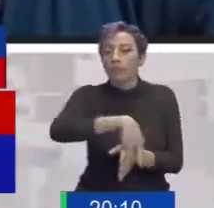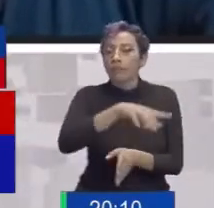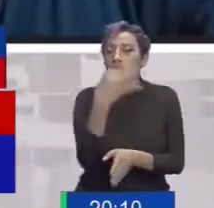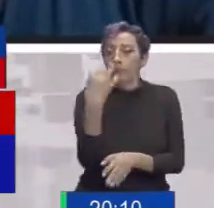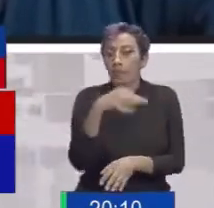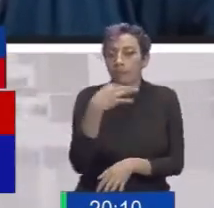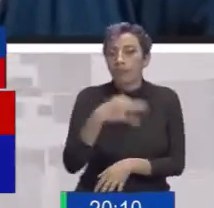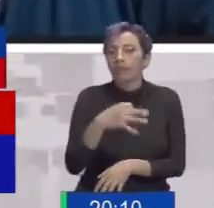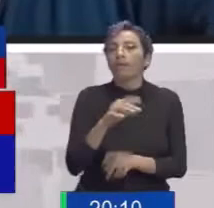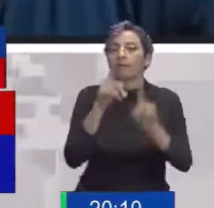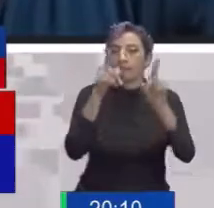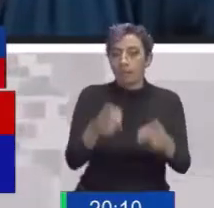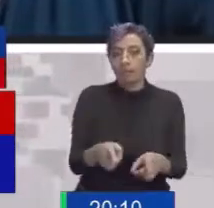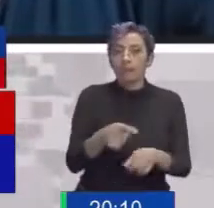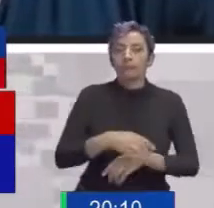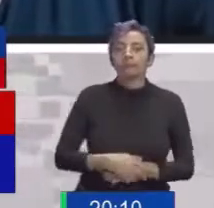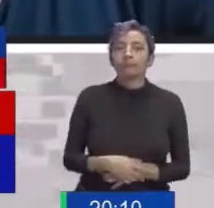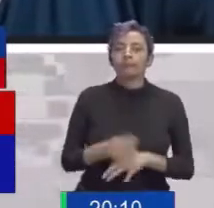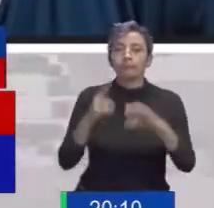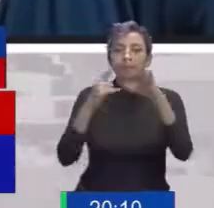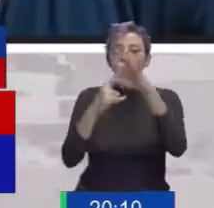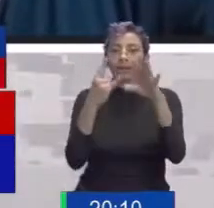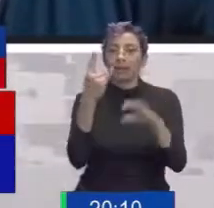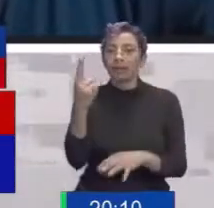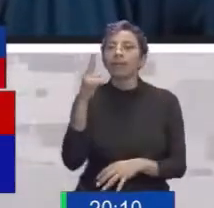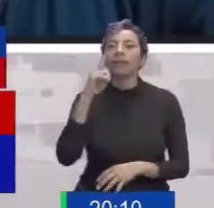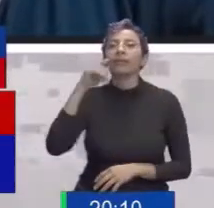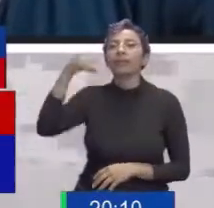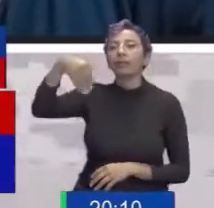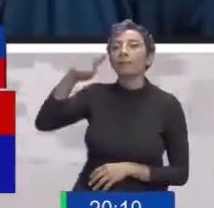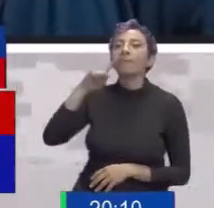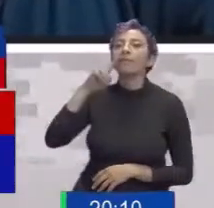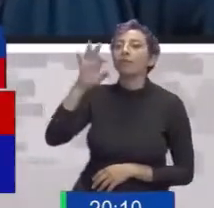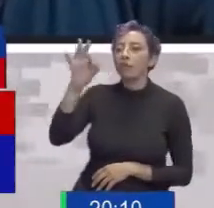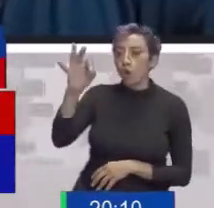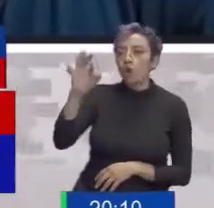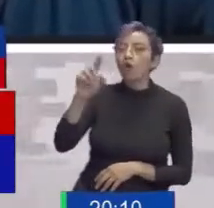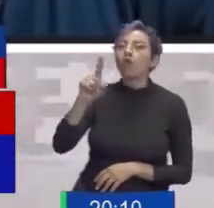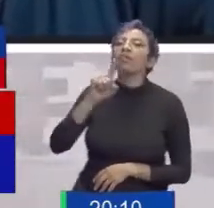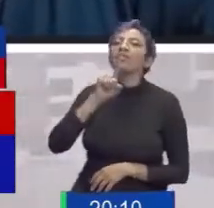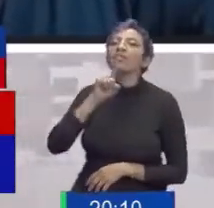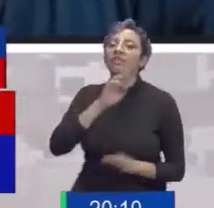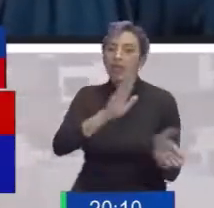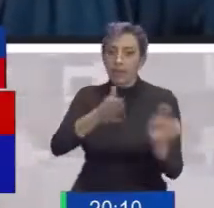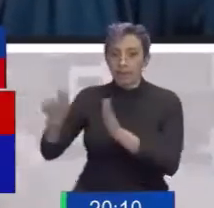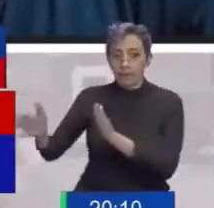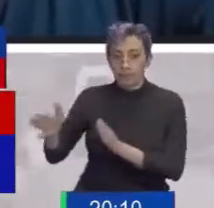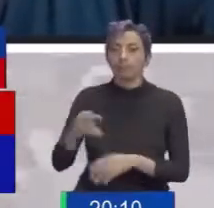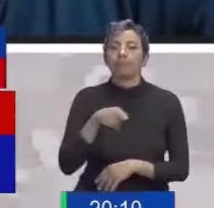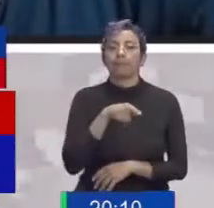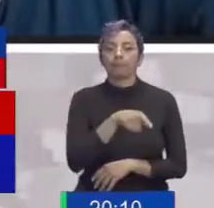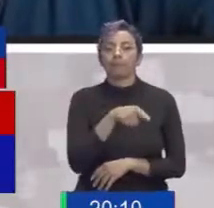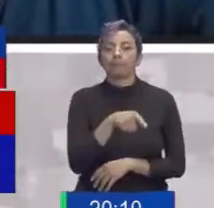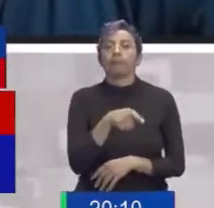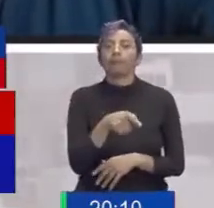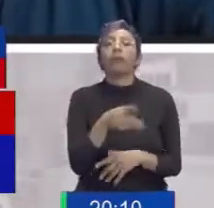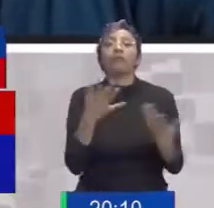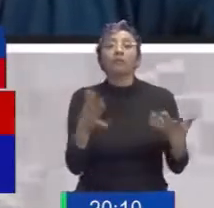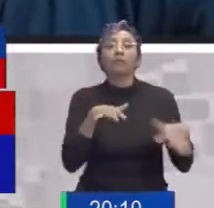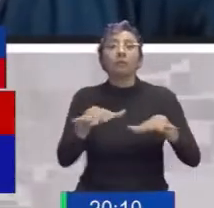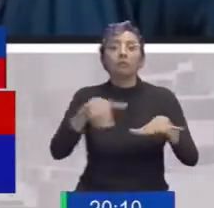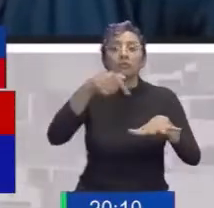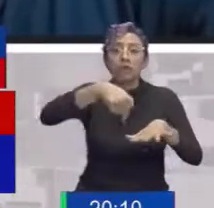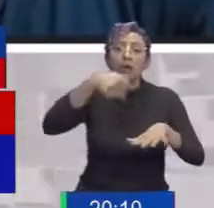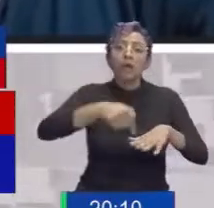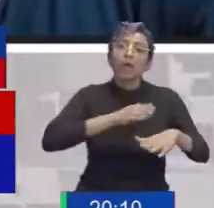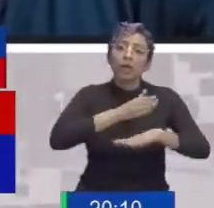los equipamientos necesarios. Parte de la ley también plantea eso, que se pueda en algún momento mejorar el acceso federal a todo